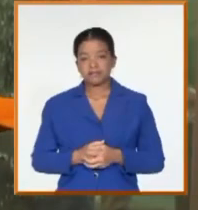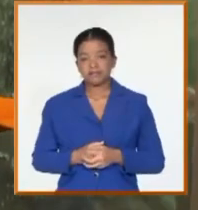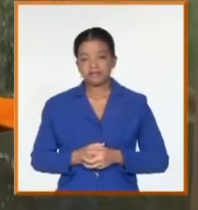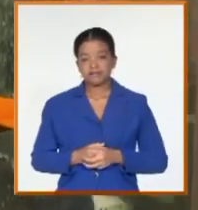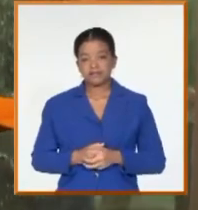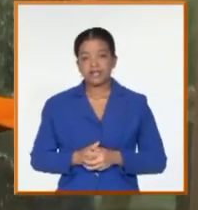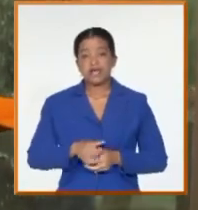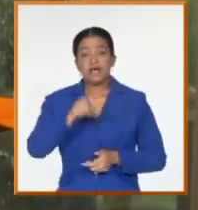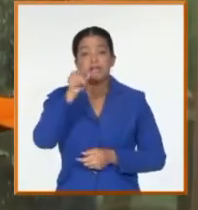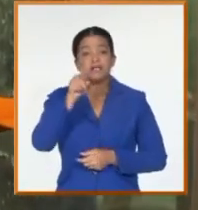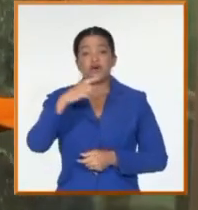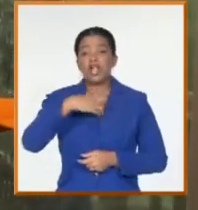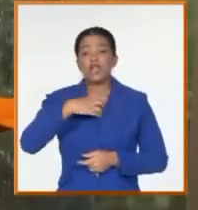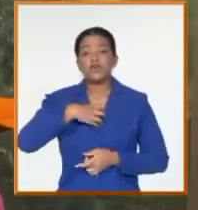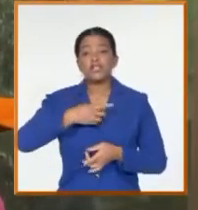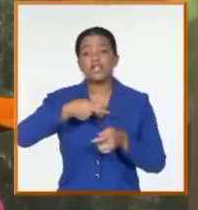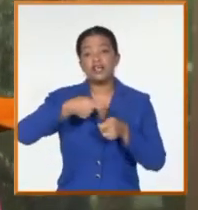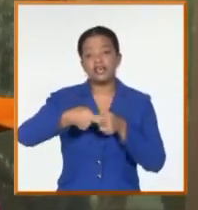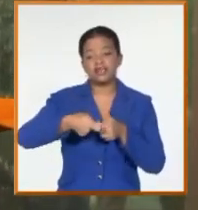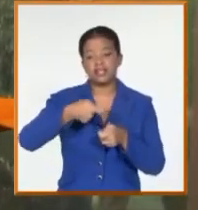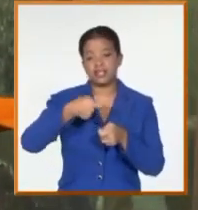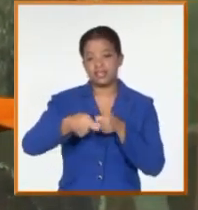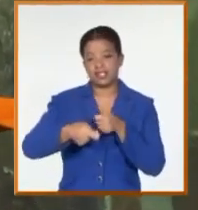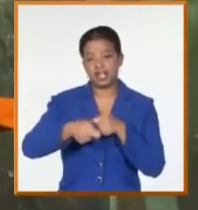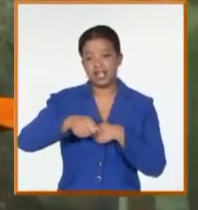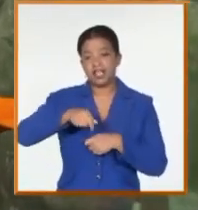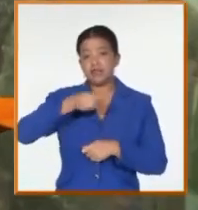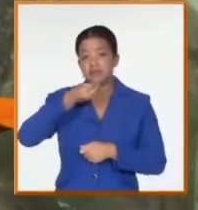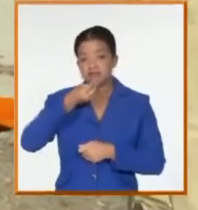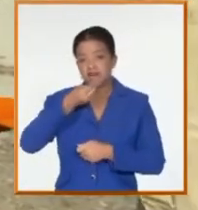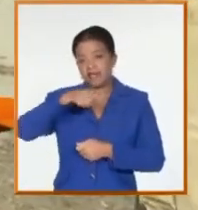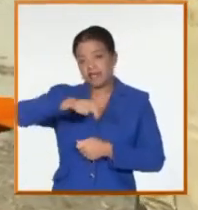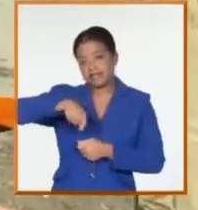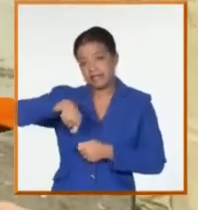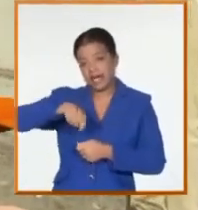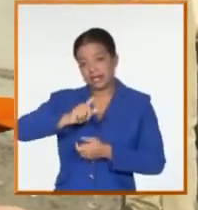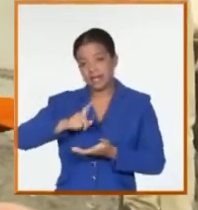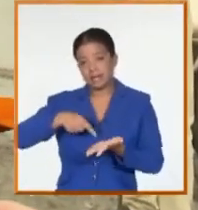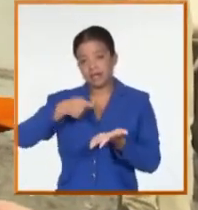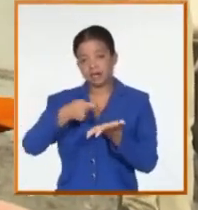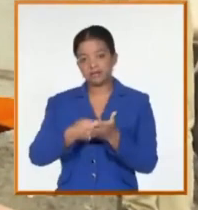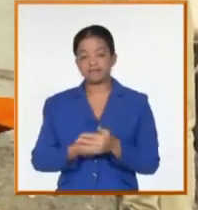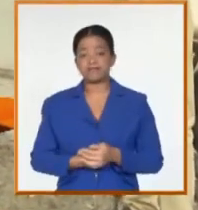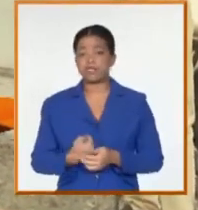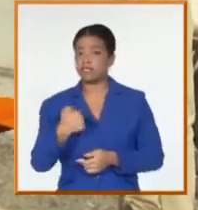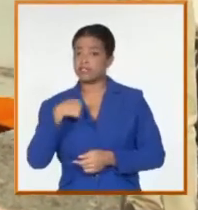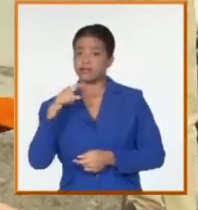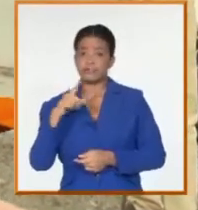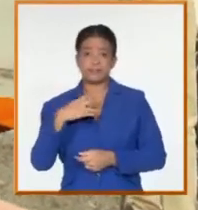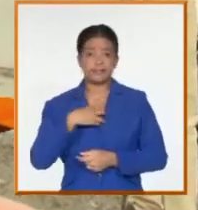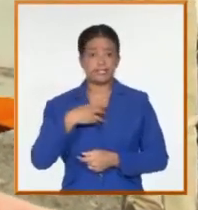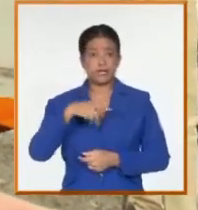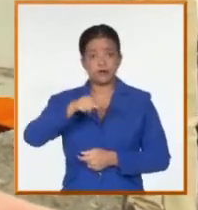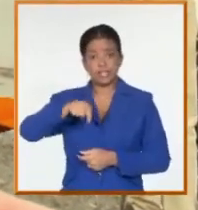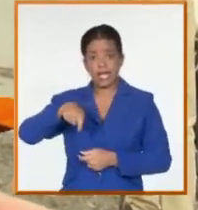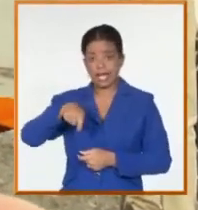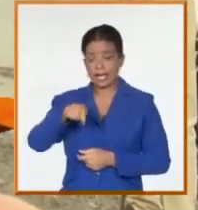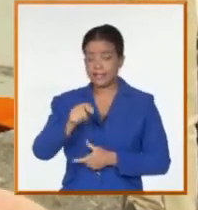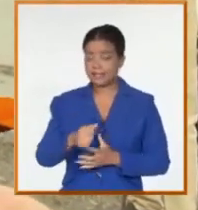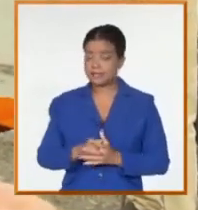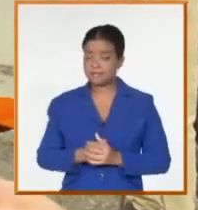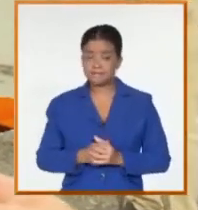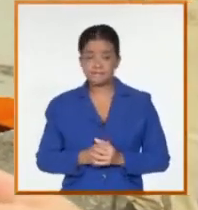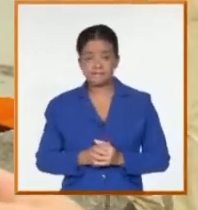el efectivo en el momento y acceda a las tarjetas y pueda ejercer el pago yo no tengo tarjeta ni mis padres que son